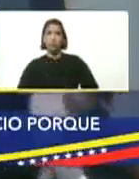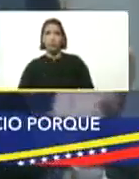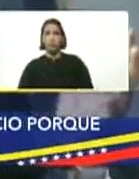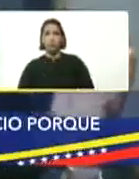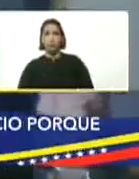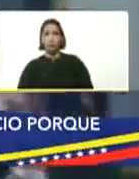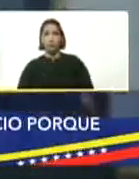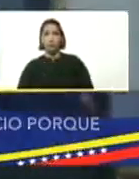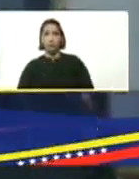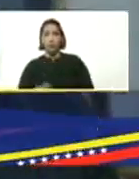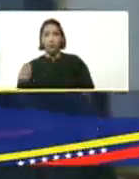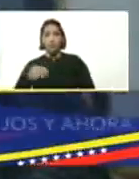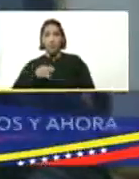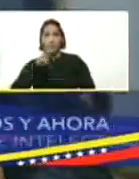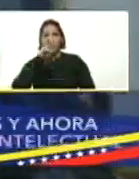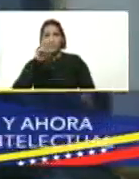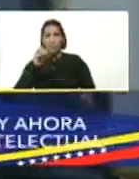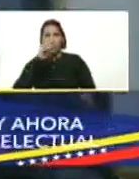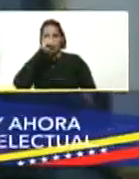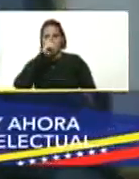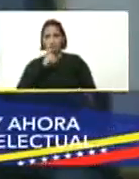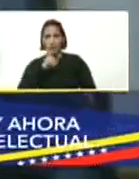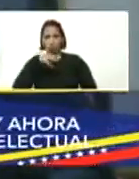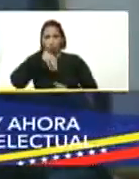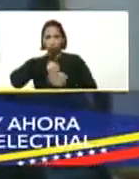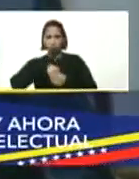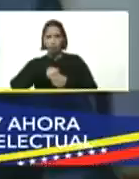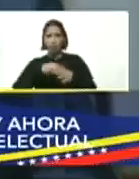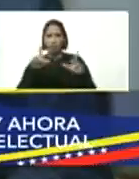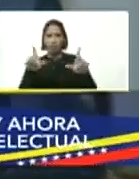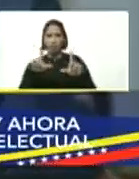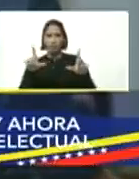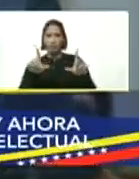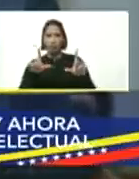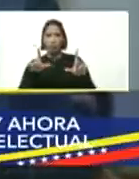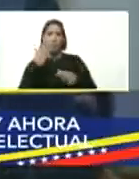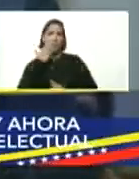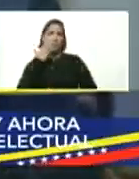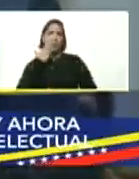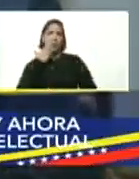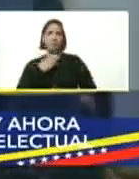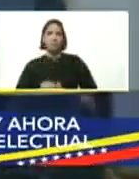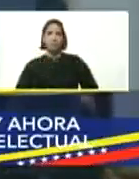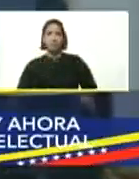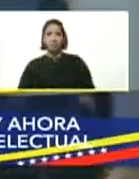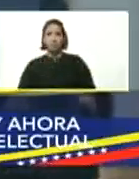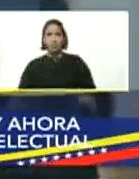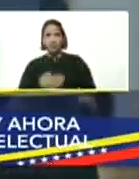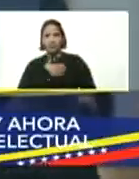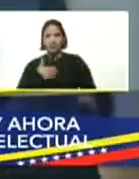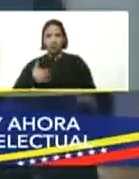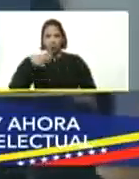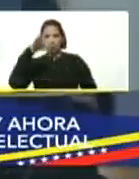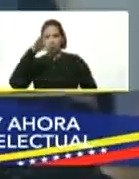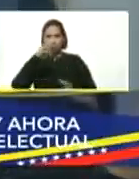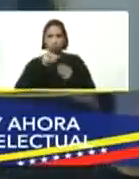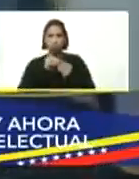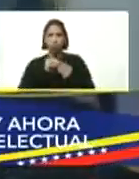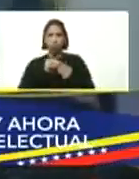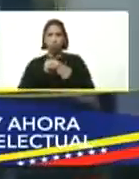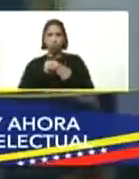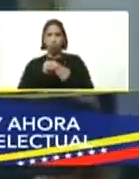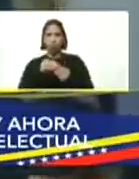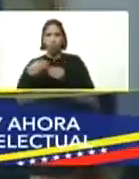bueno, él tuvo más de 20 años en la televisión. Y ahí mi madre quiso resumir y colocar las